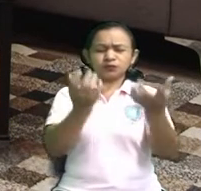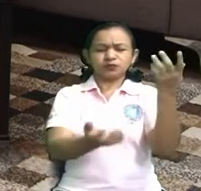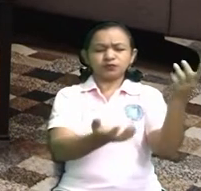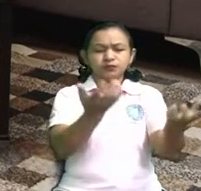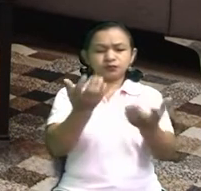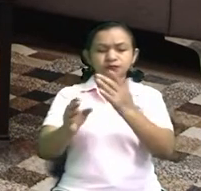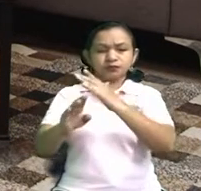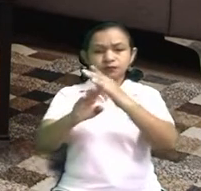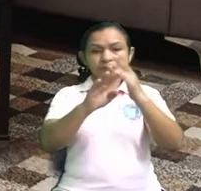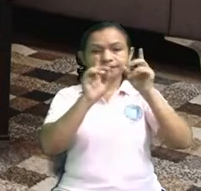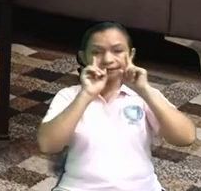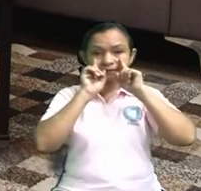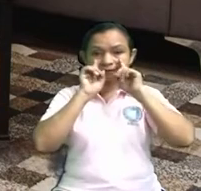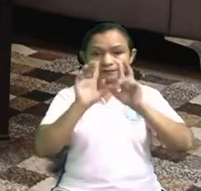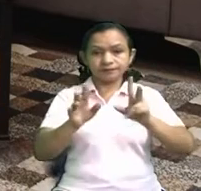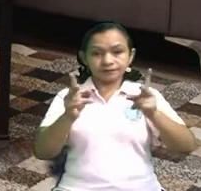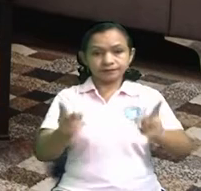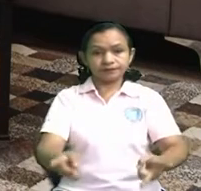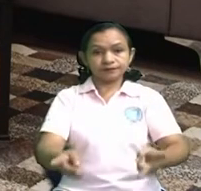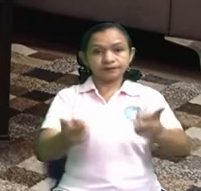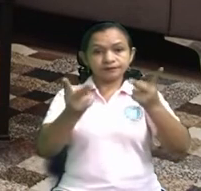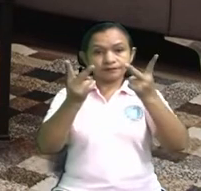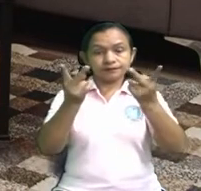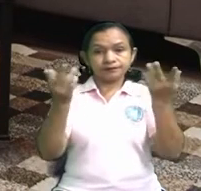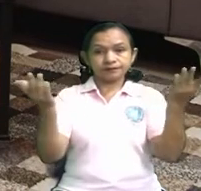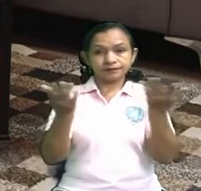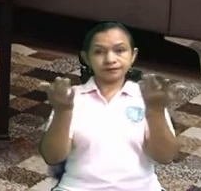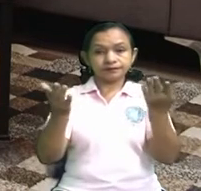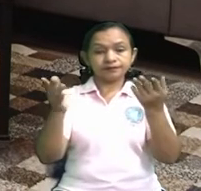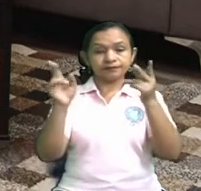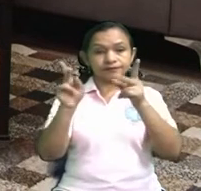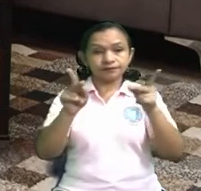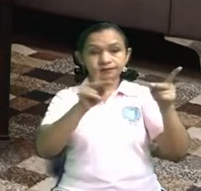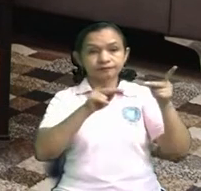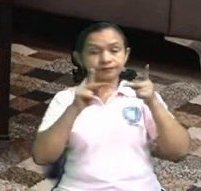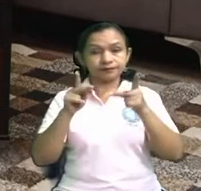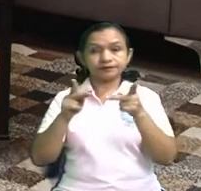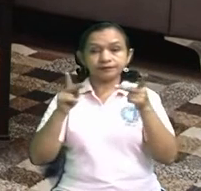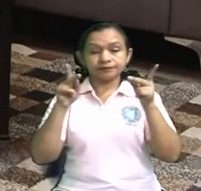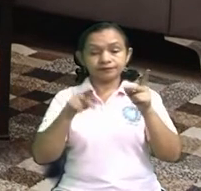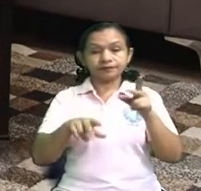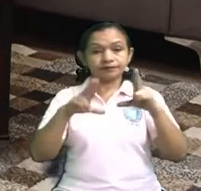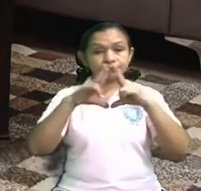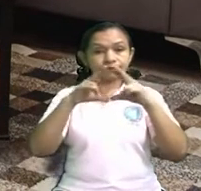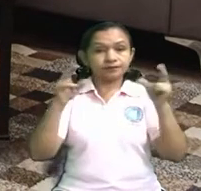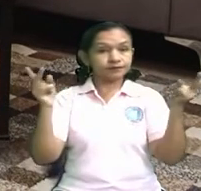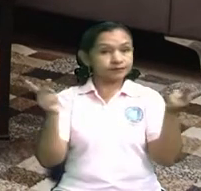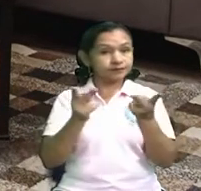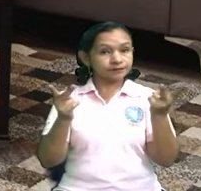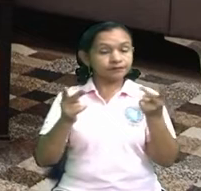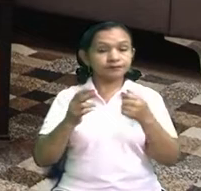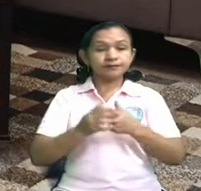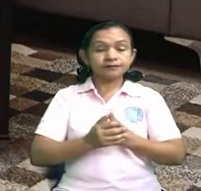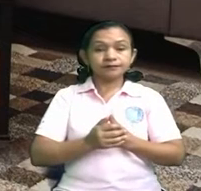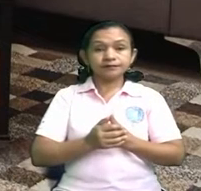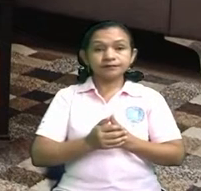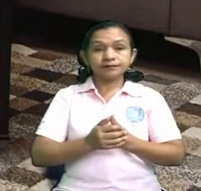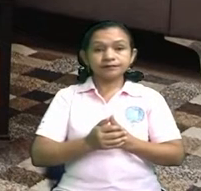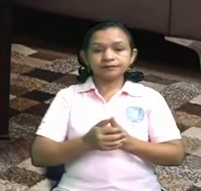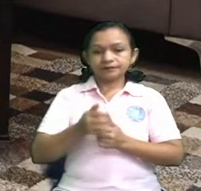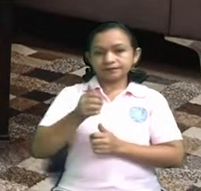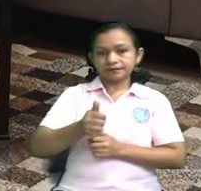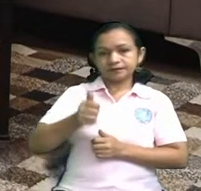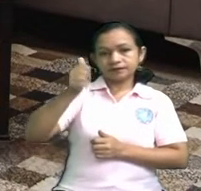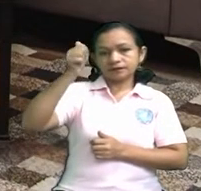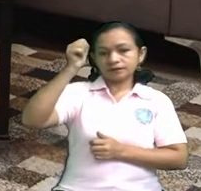para preservar la vida y los bienes de los ciudadanos que están en nuestro país, ¿verdad? Precisamente